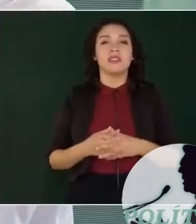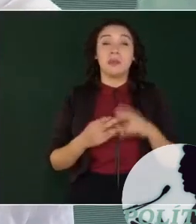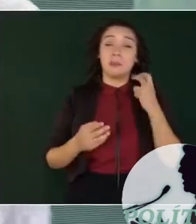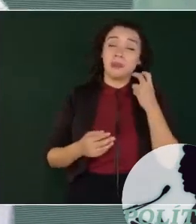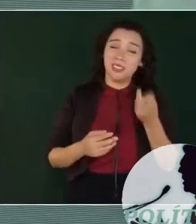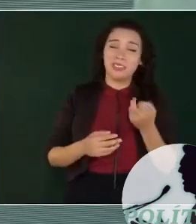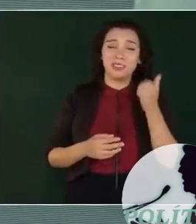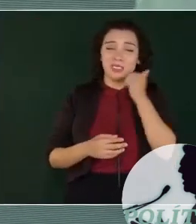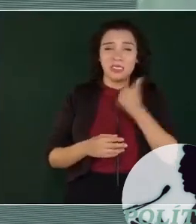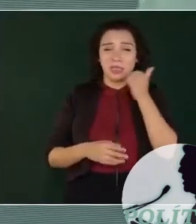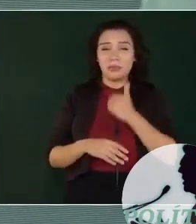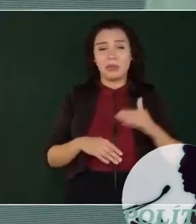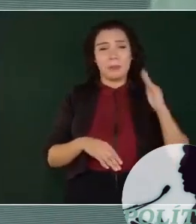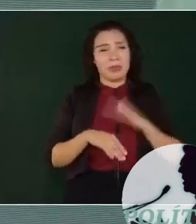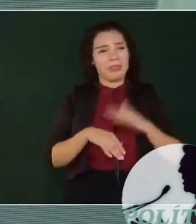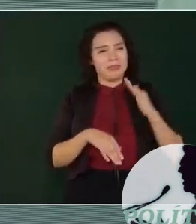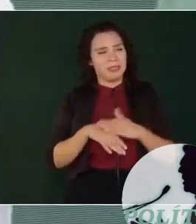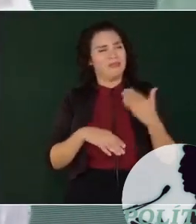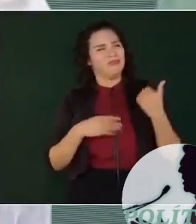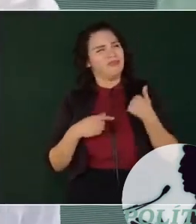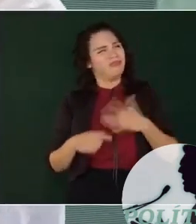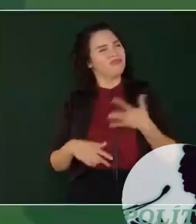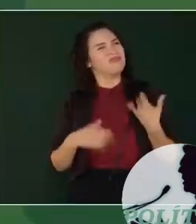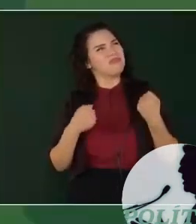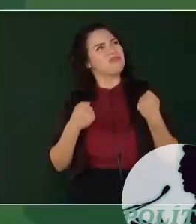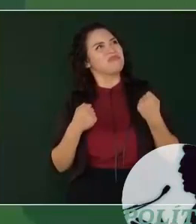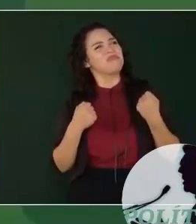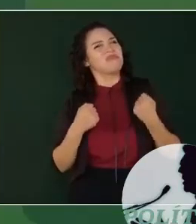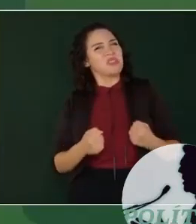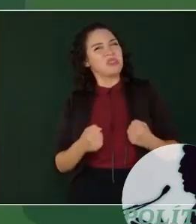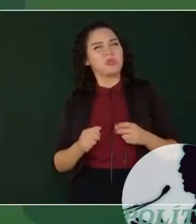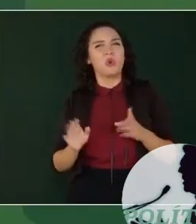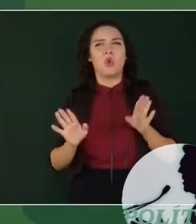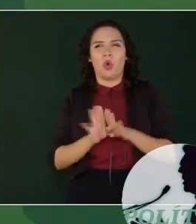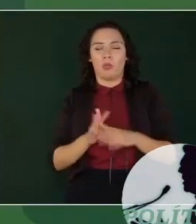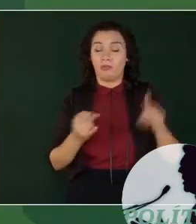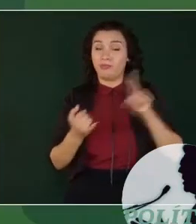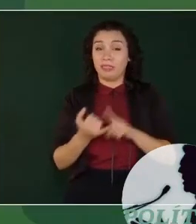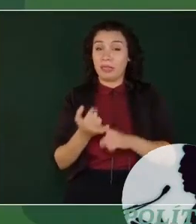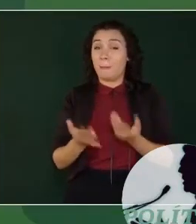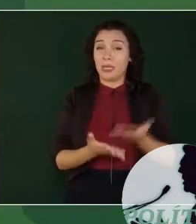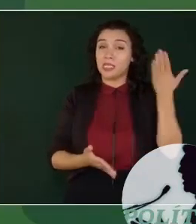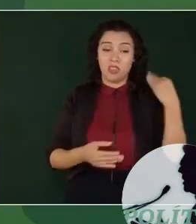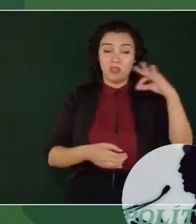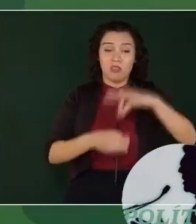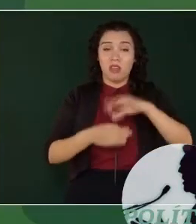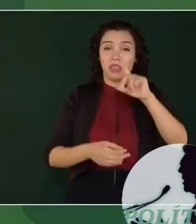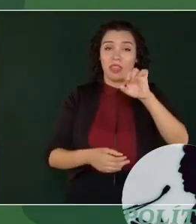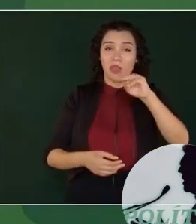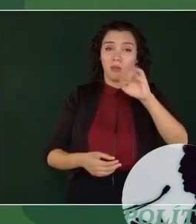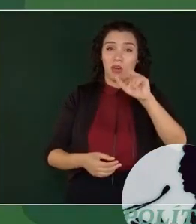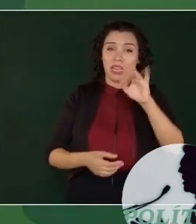vez estoy más convencido de dos cosas. Primero, que no había democracia en México,